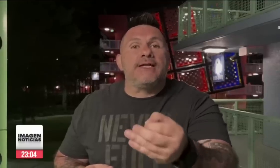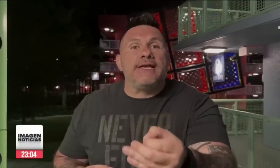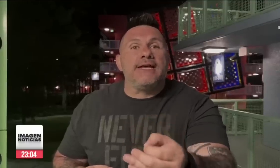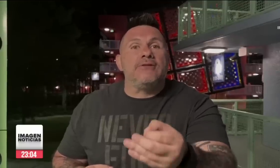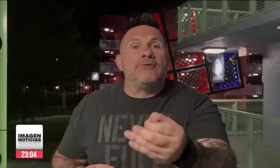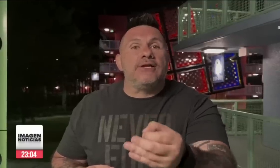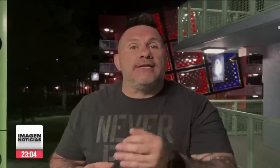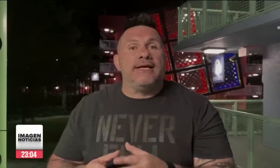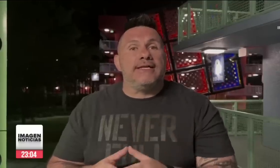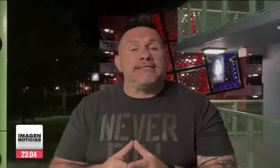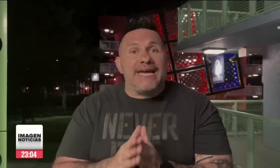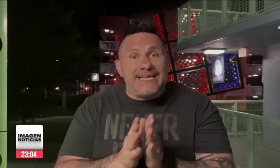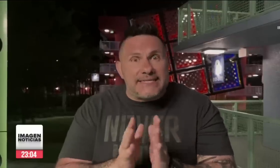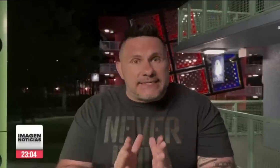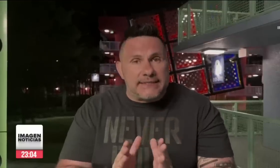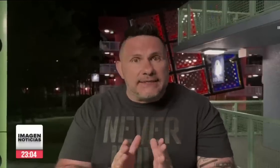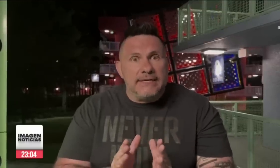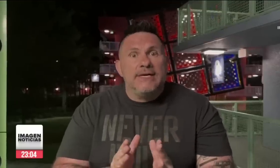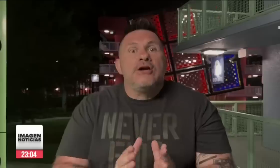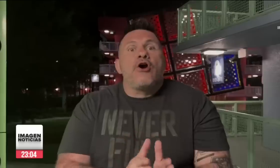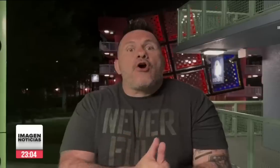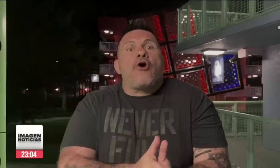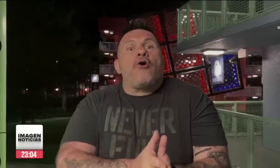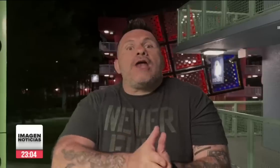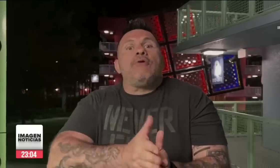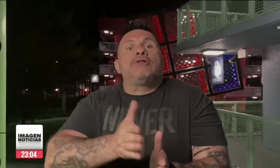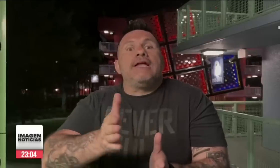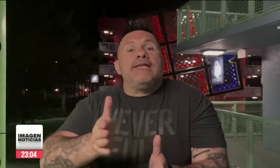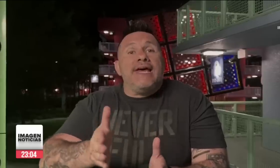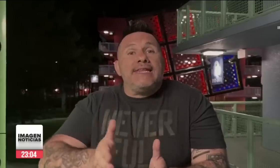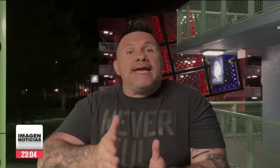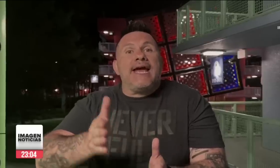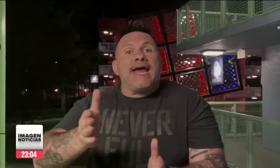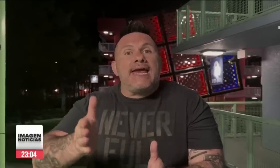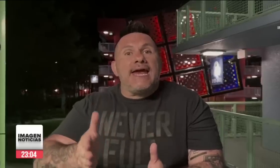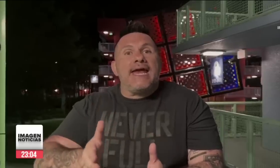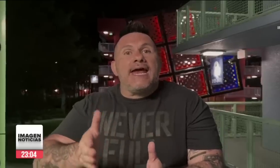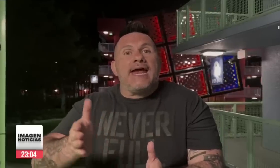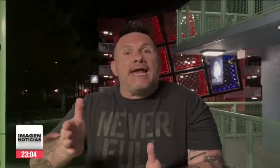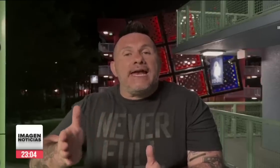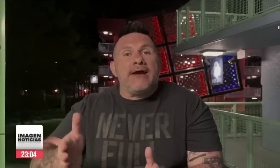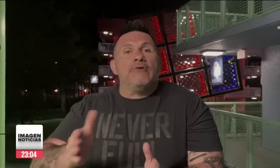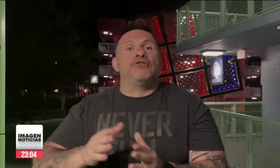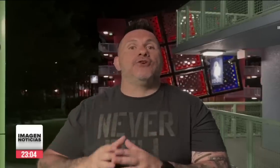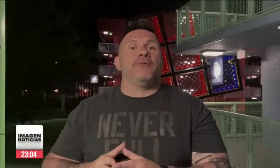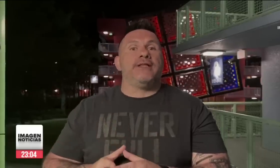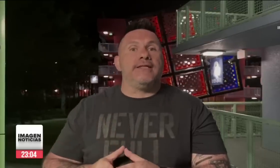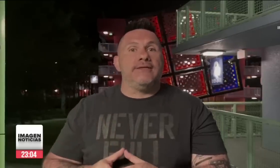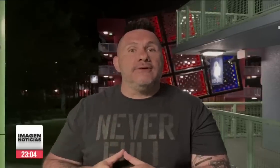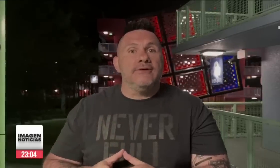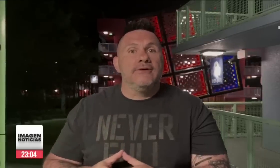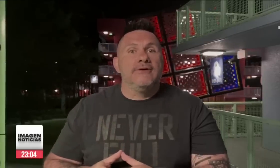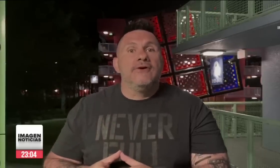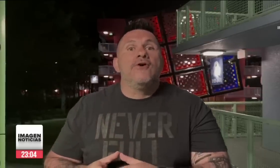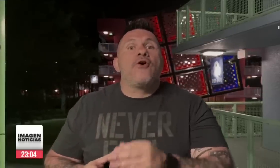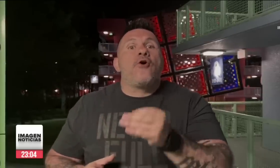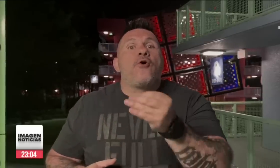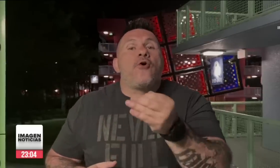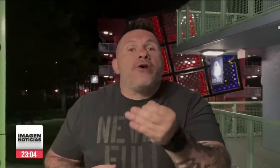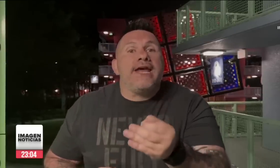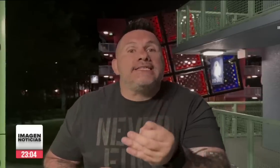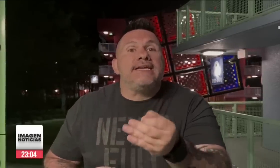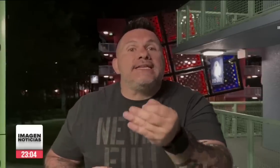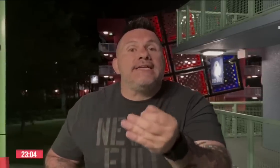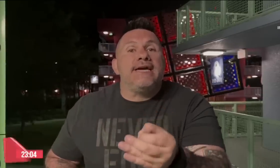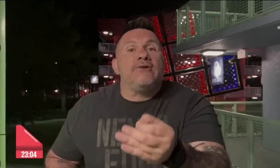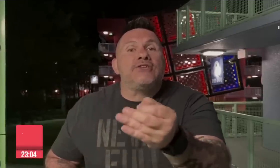ir obteniendo utilidades. Es decir, con la utilidad que genere el negocio vendido,